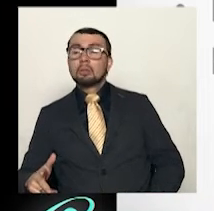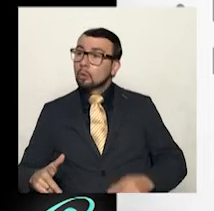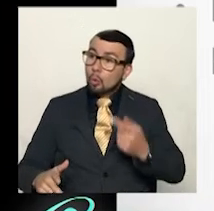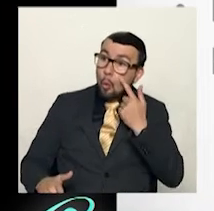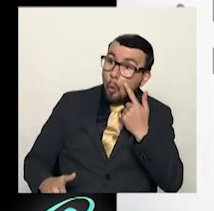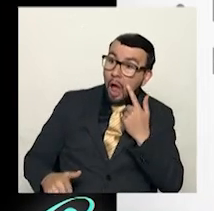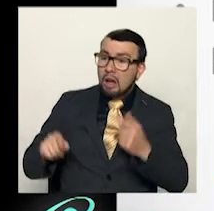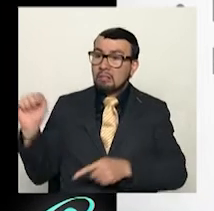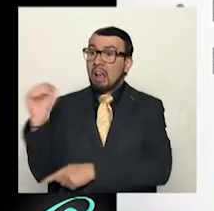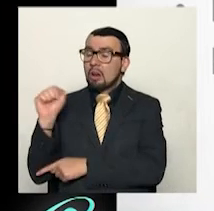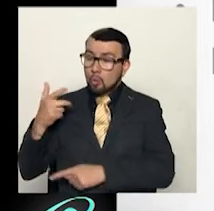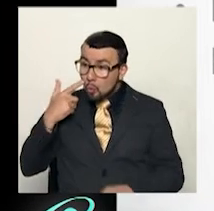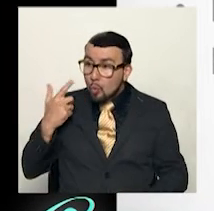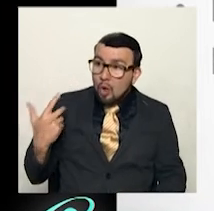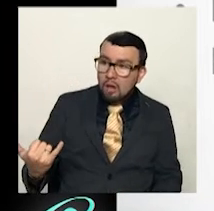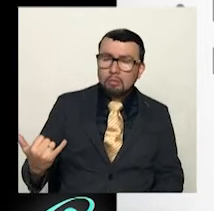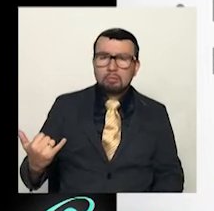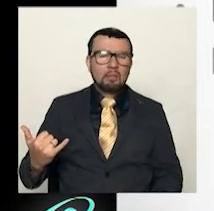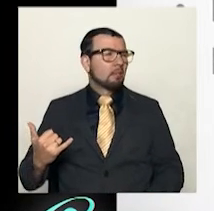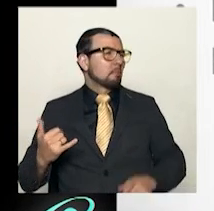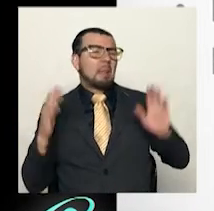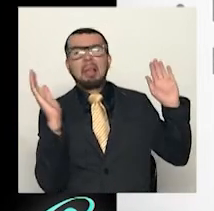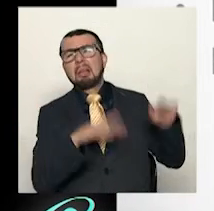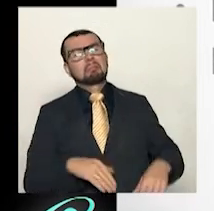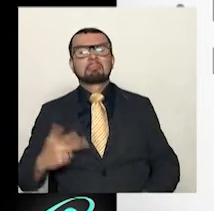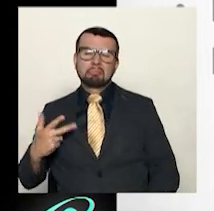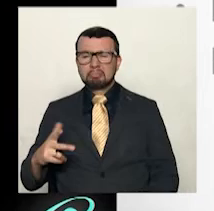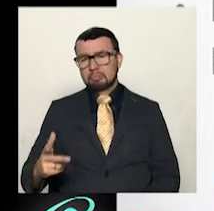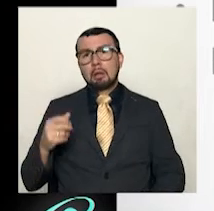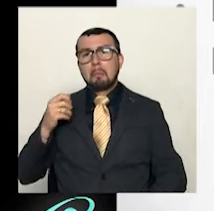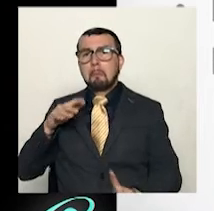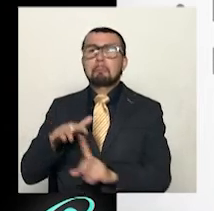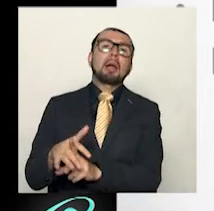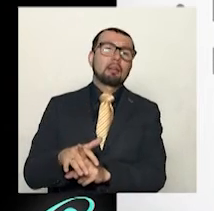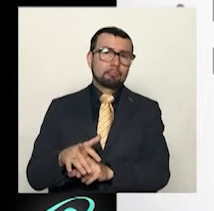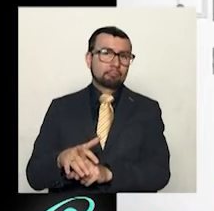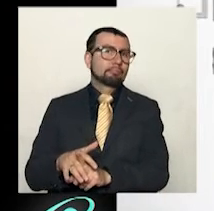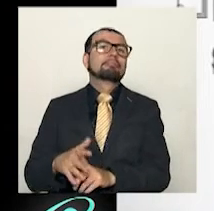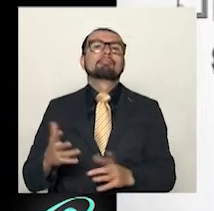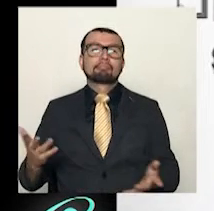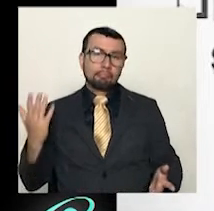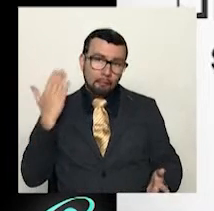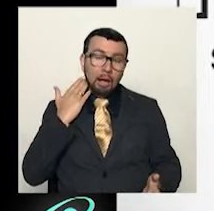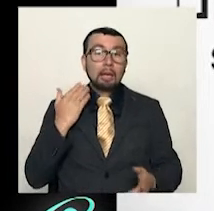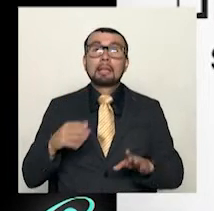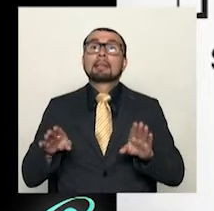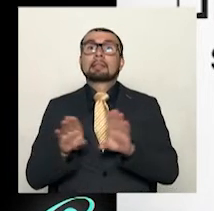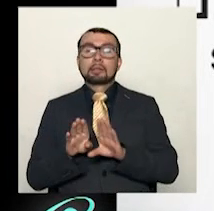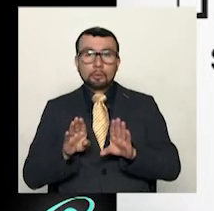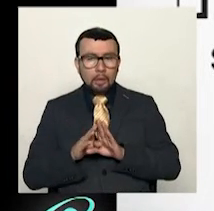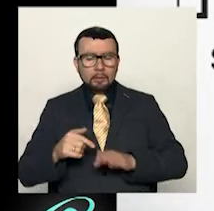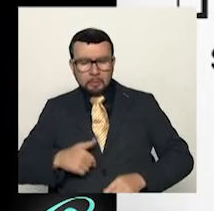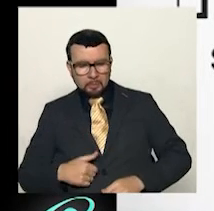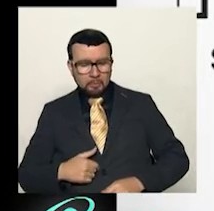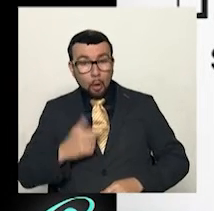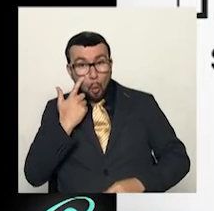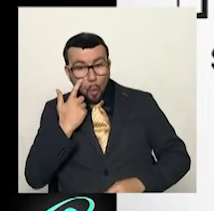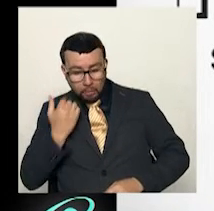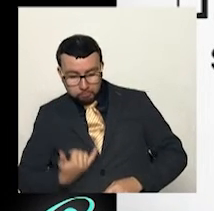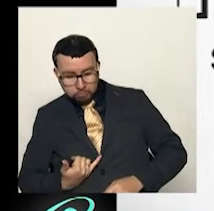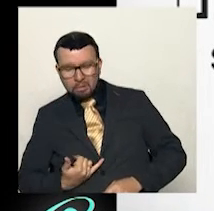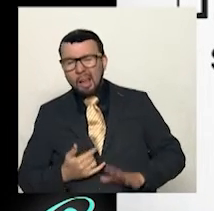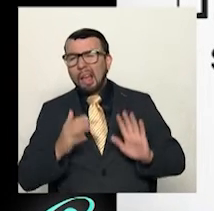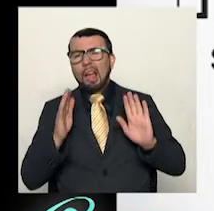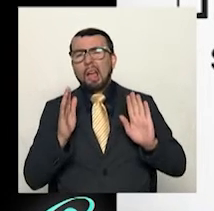Usted evita pasar la calle, pero usted se hace el sordo y sigue derecho, va a terminar atropellado. Lo mismo pasa con la patología abdominal. Cuando no escuchamos a nuestro cuerpo